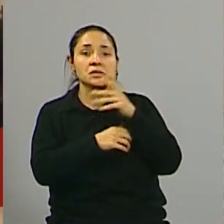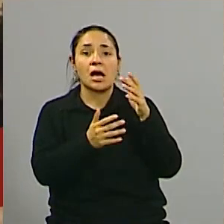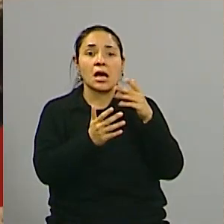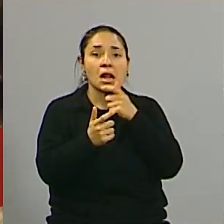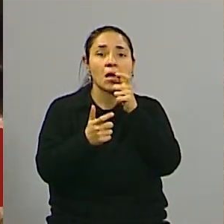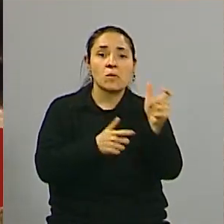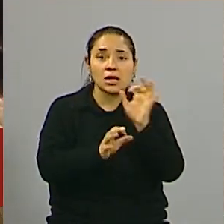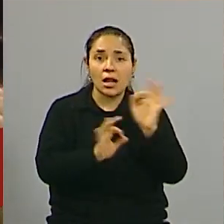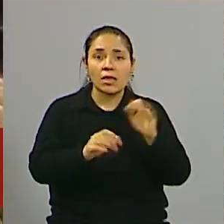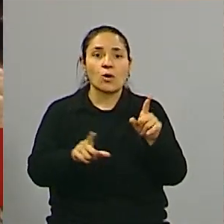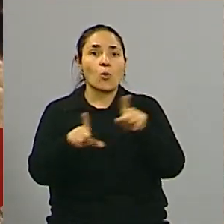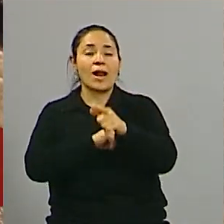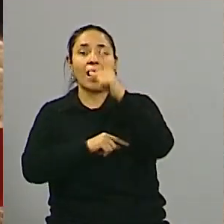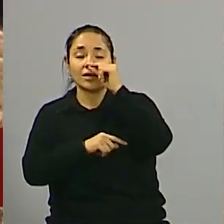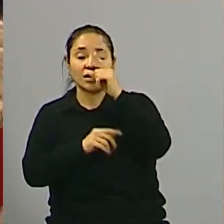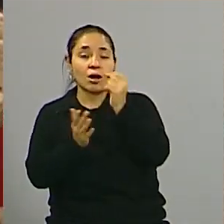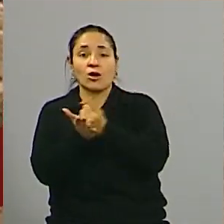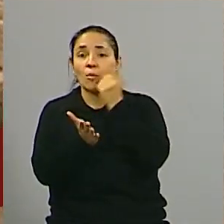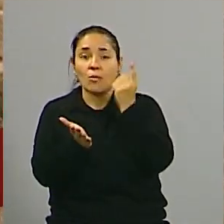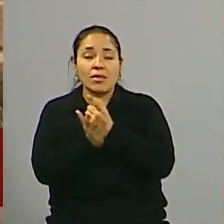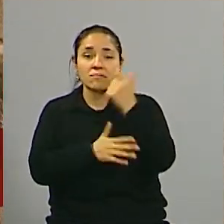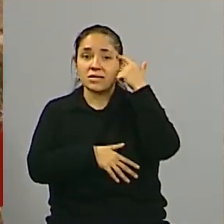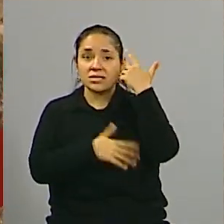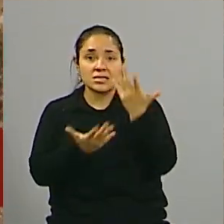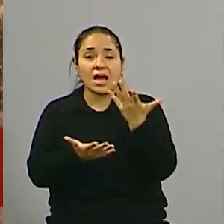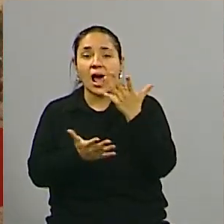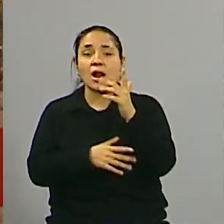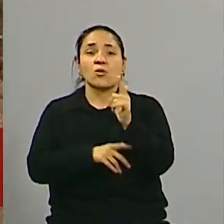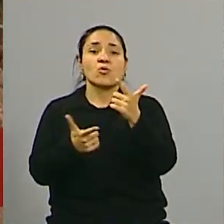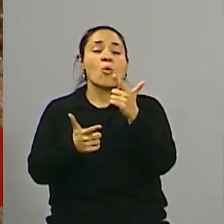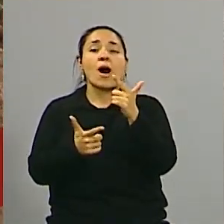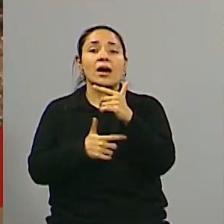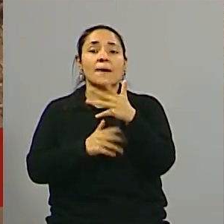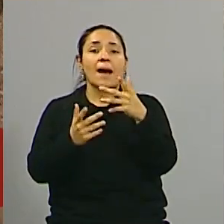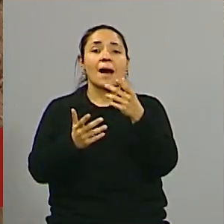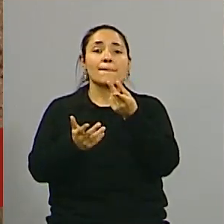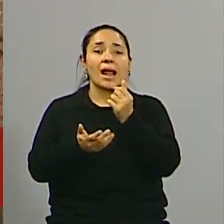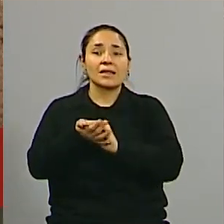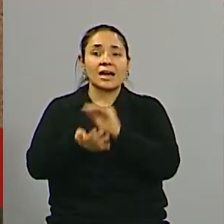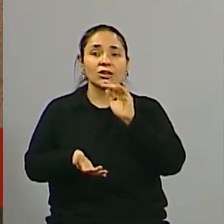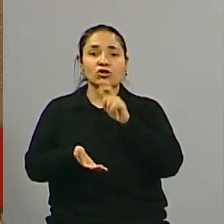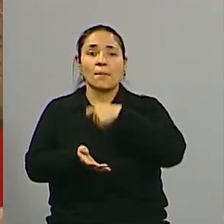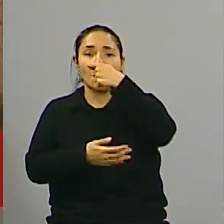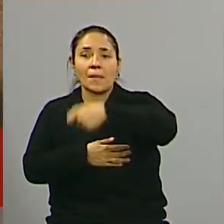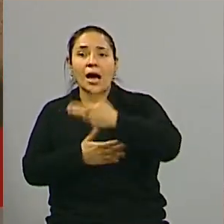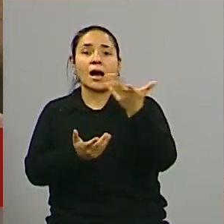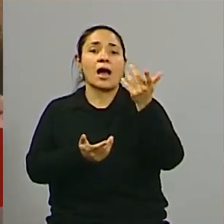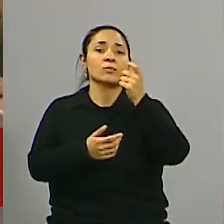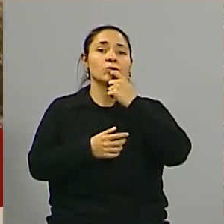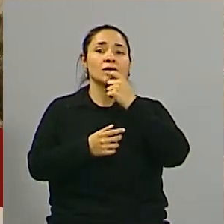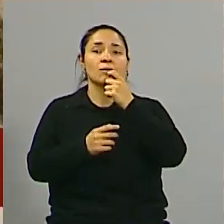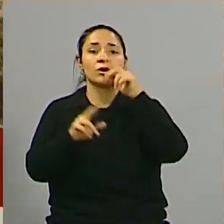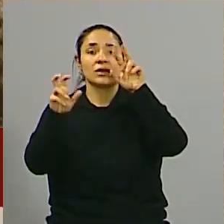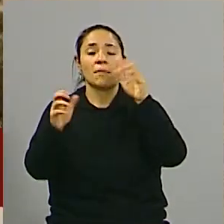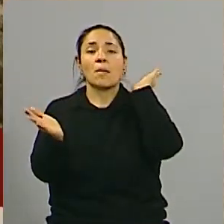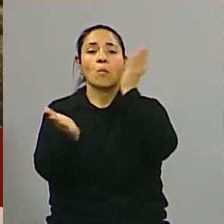seguridad, no tiene cuerpo de preventores, tiene solo el GUM, que se dedica solo a multas de tránsito, al igual que las cámaras de fotomulta, digamos, que no